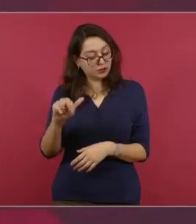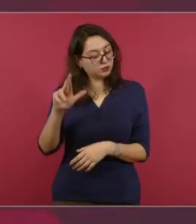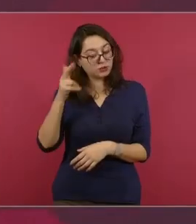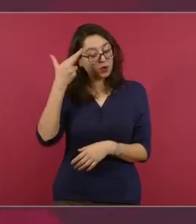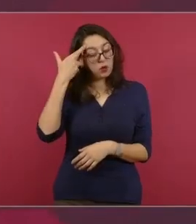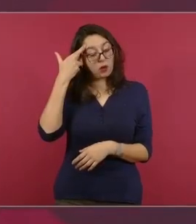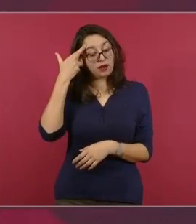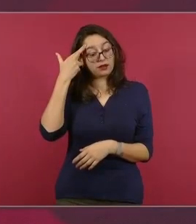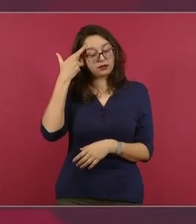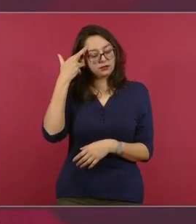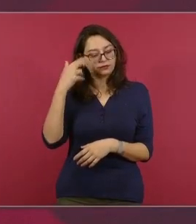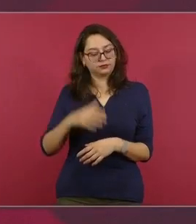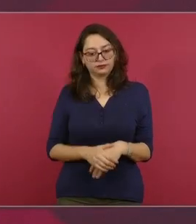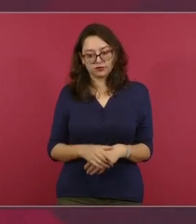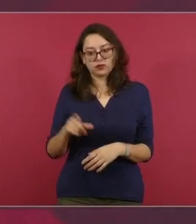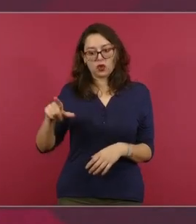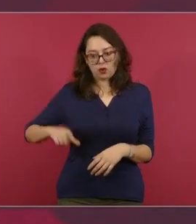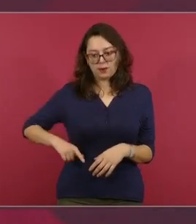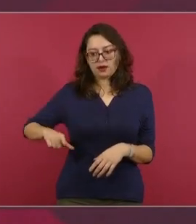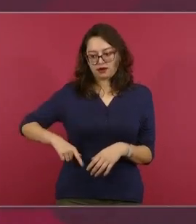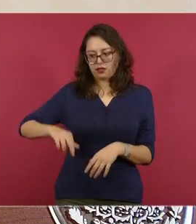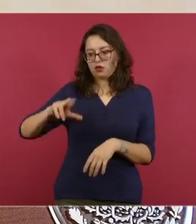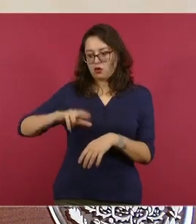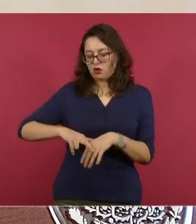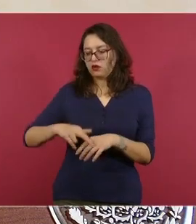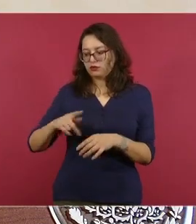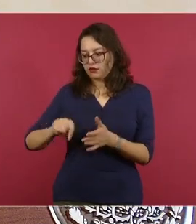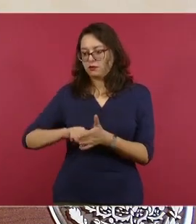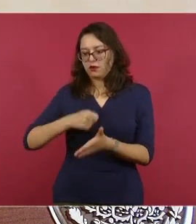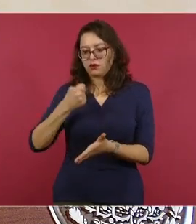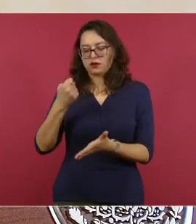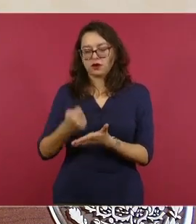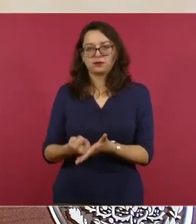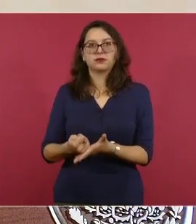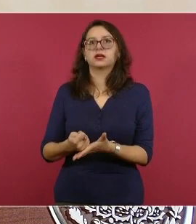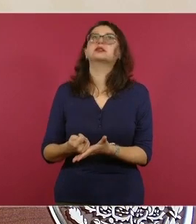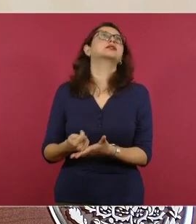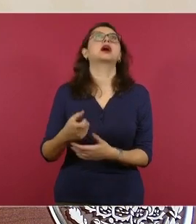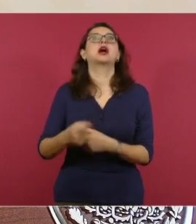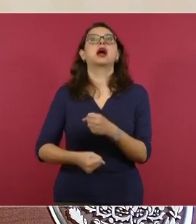recuerdo el nombre, fue gobernador. Eso fue